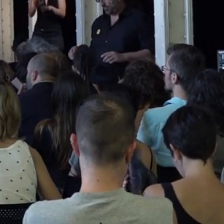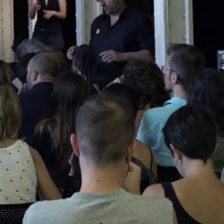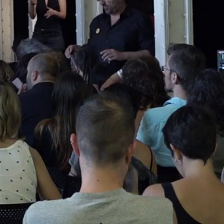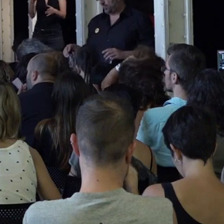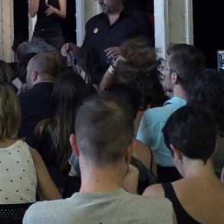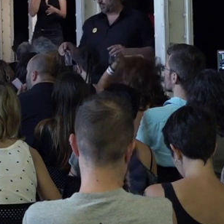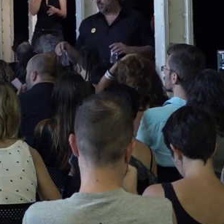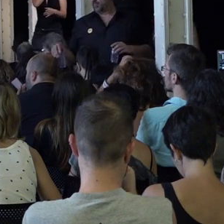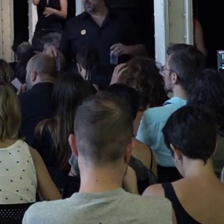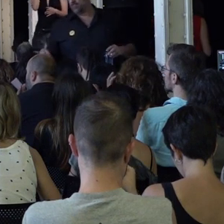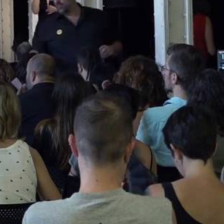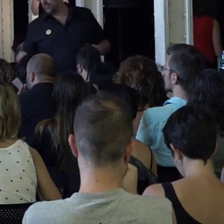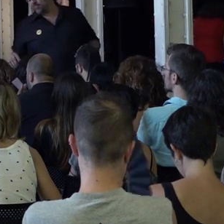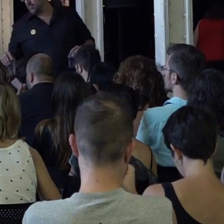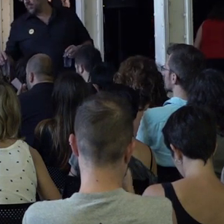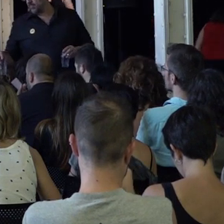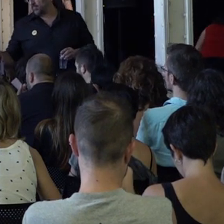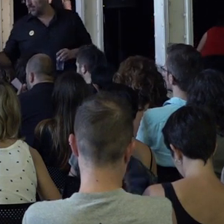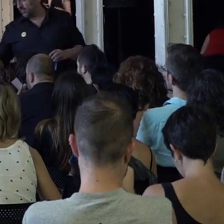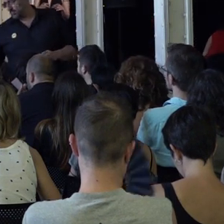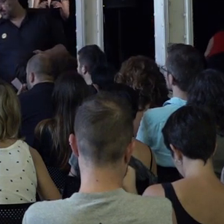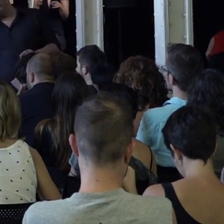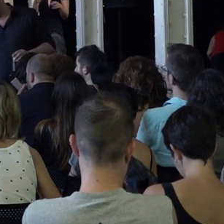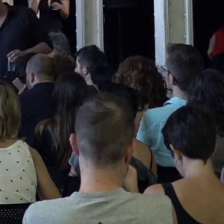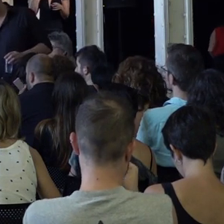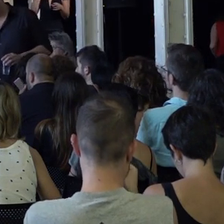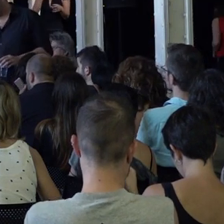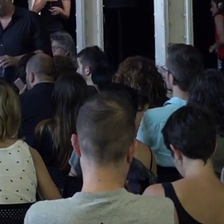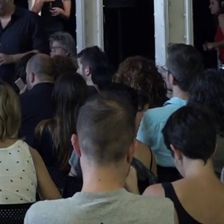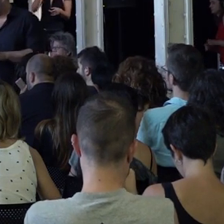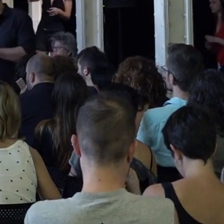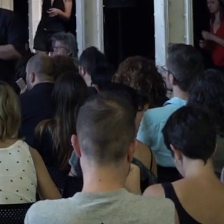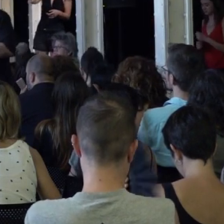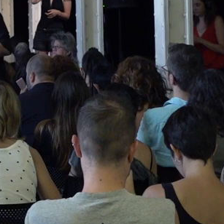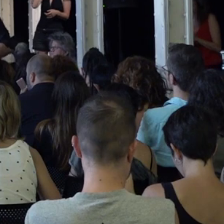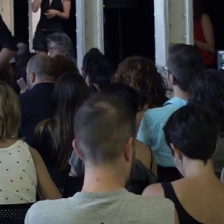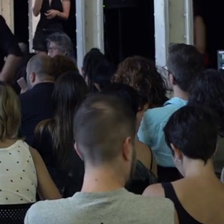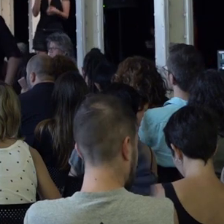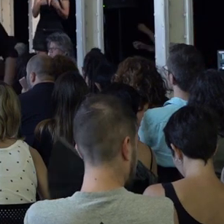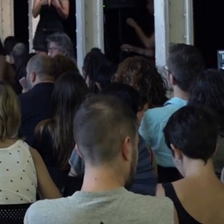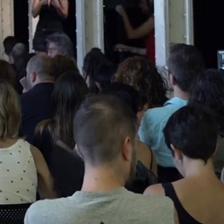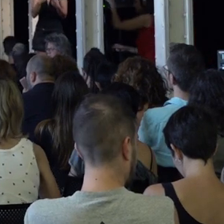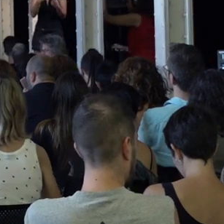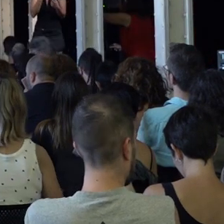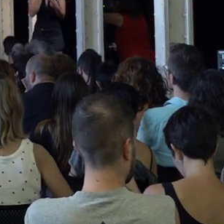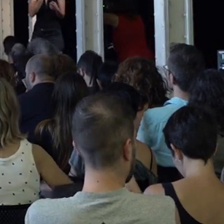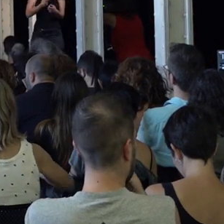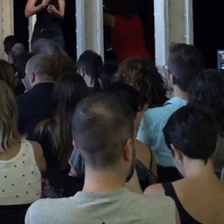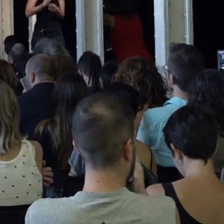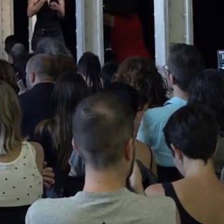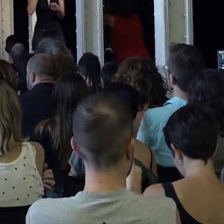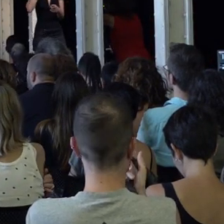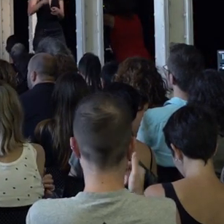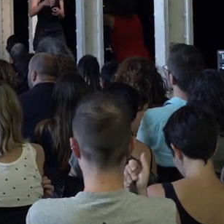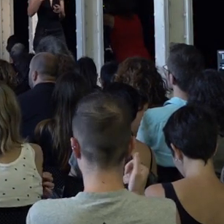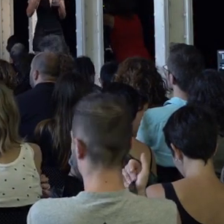ha abrazado, ha aprobado, quería decir que pensáis, porque me parece, ¿no?, que pensar un municipalismo queer sin